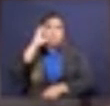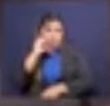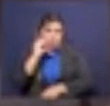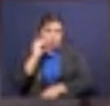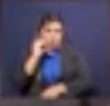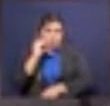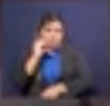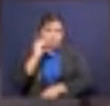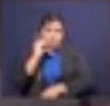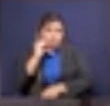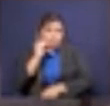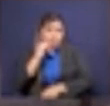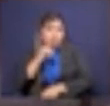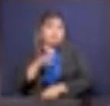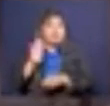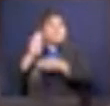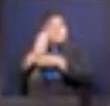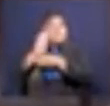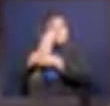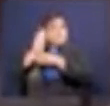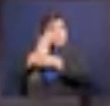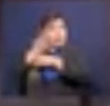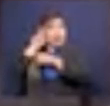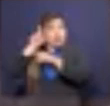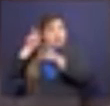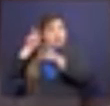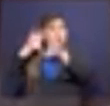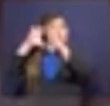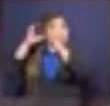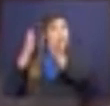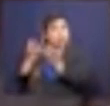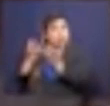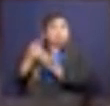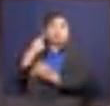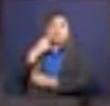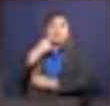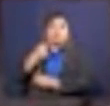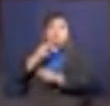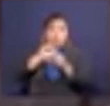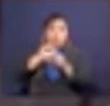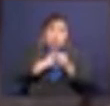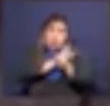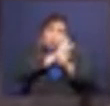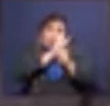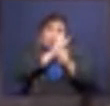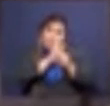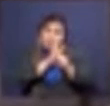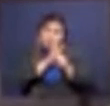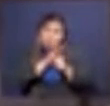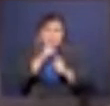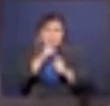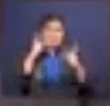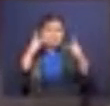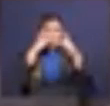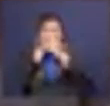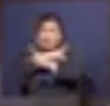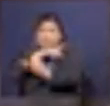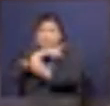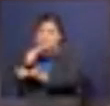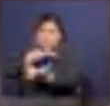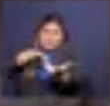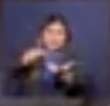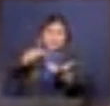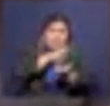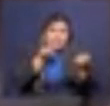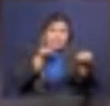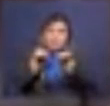Repito, de acuerdo al Banco Mundial, el coronavirus ha provocado el mayor colapso de la economía